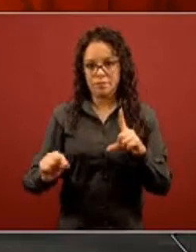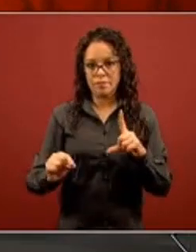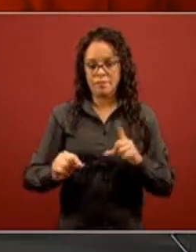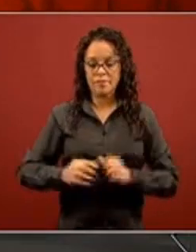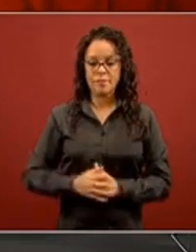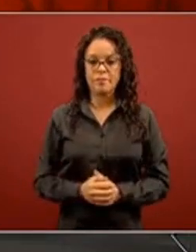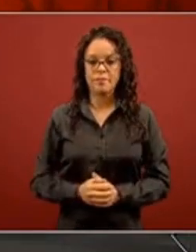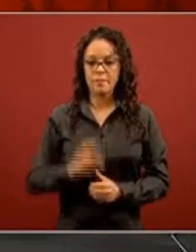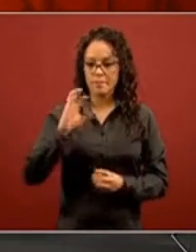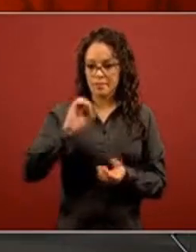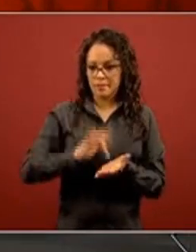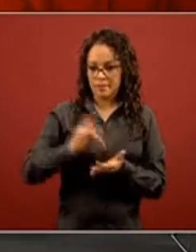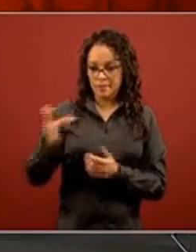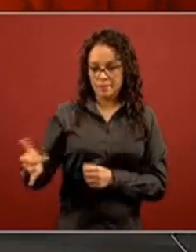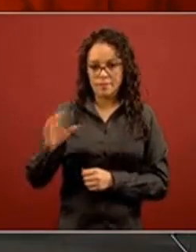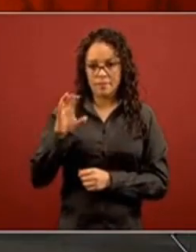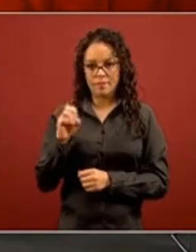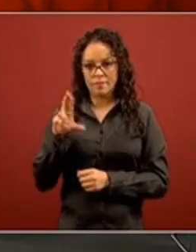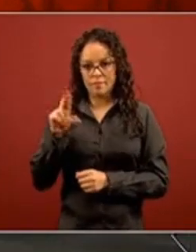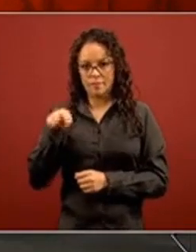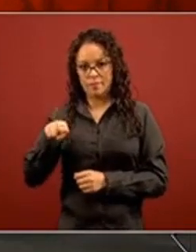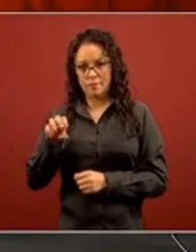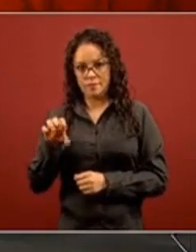Gracias, coronel.